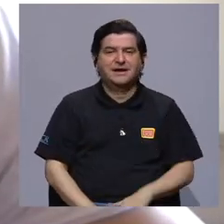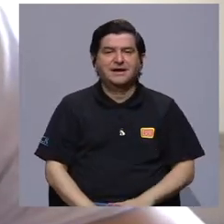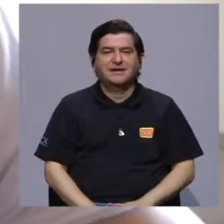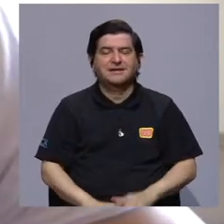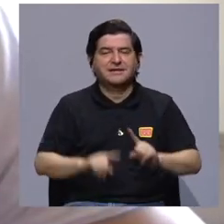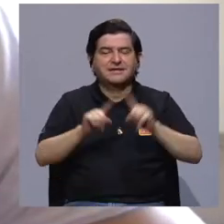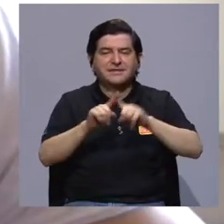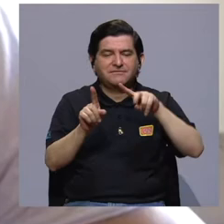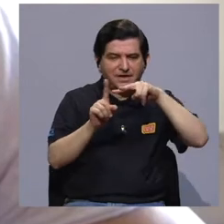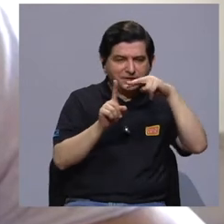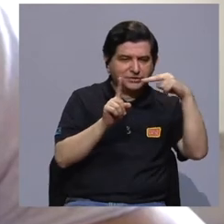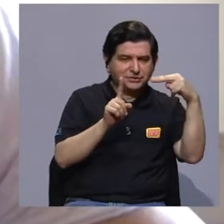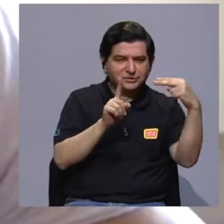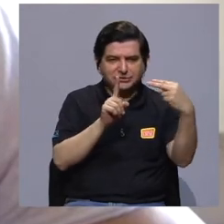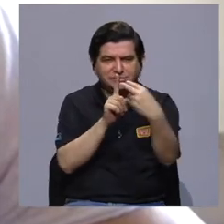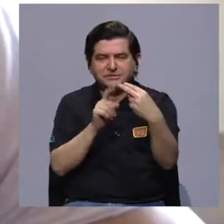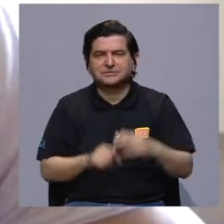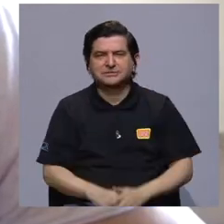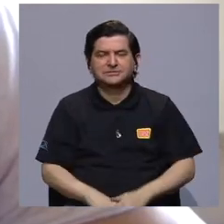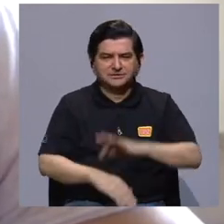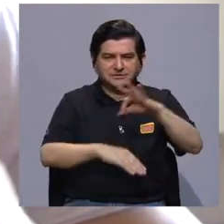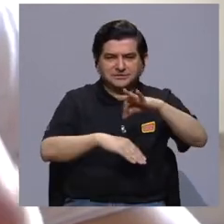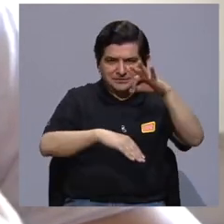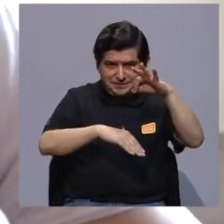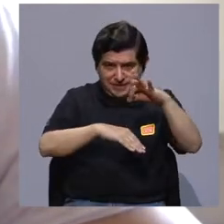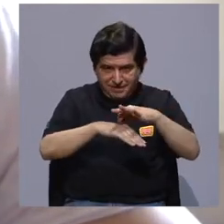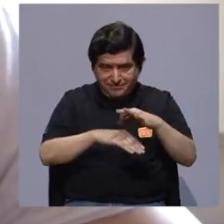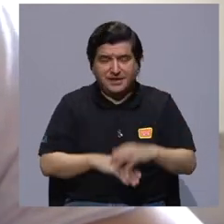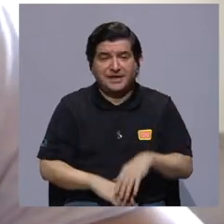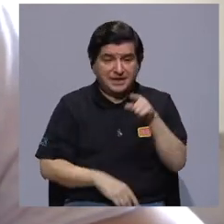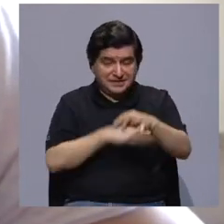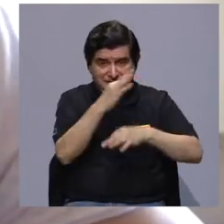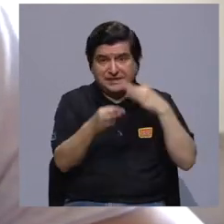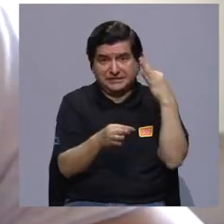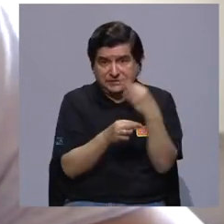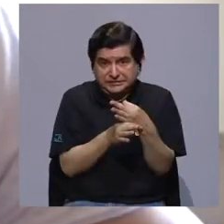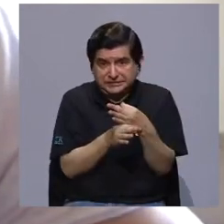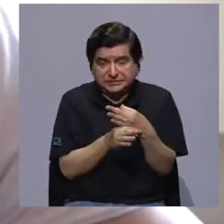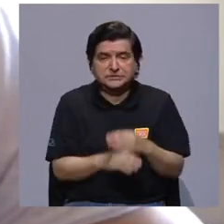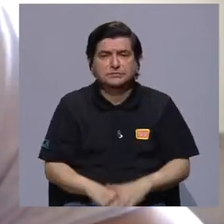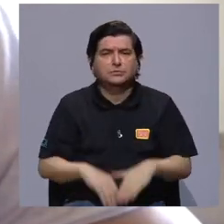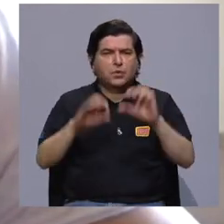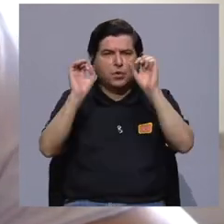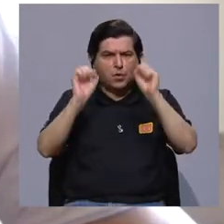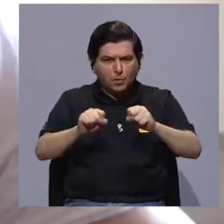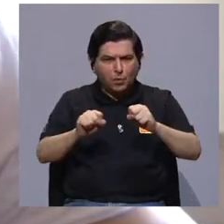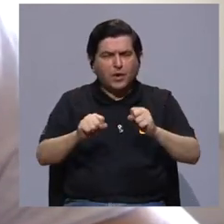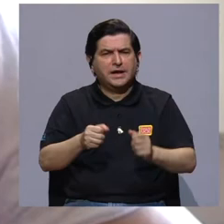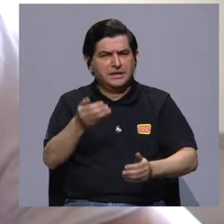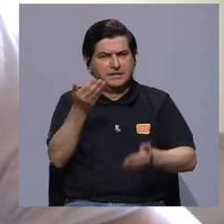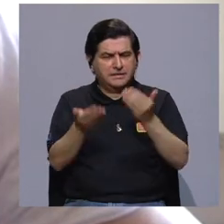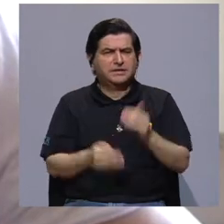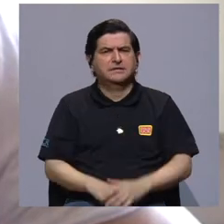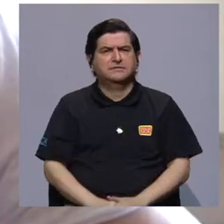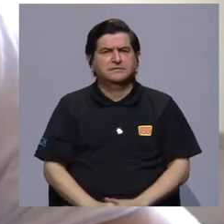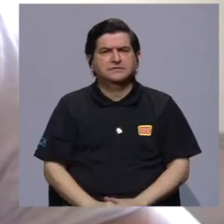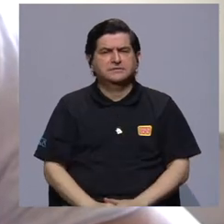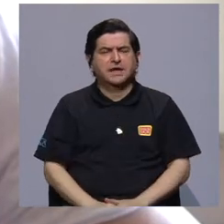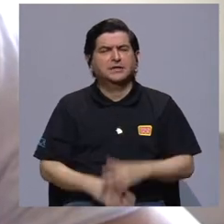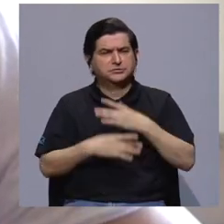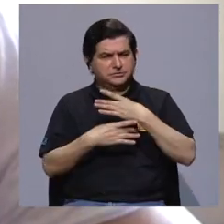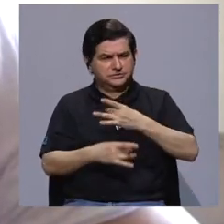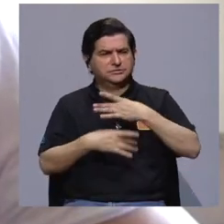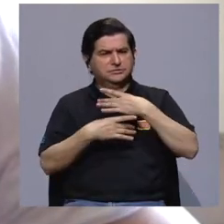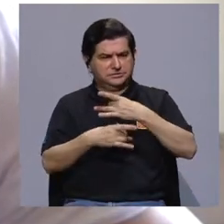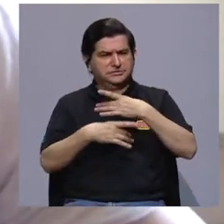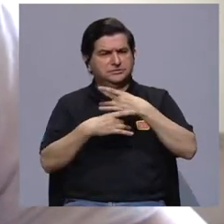desde varias aristas cómo estas abejas pueden ser unas fuentes